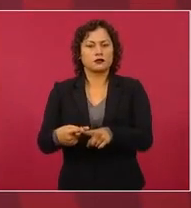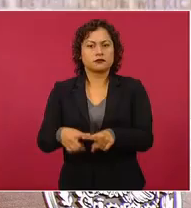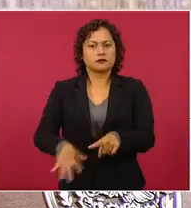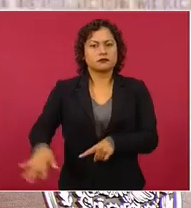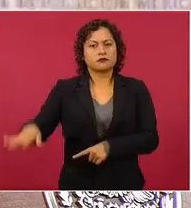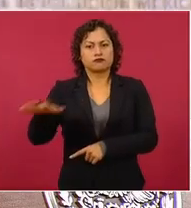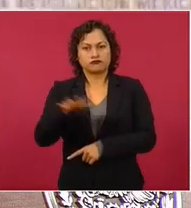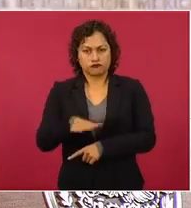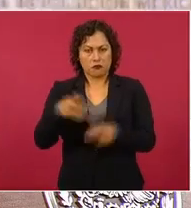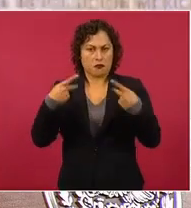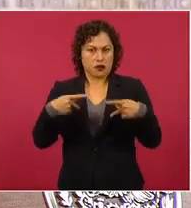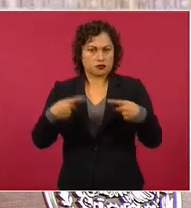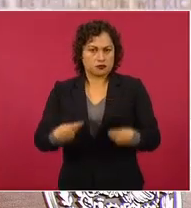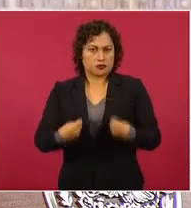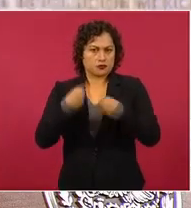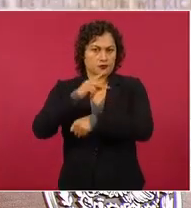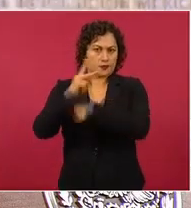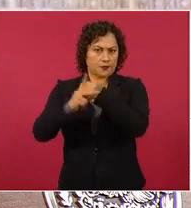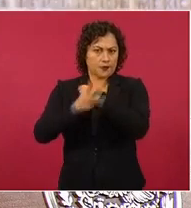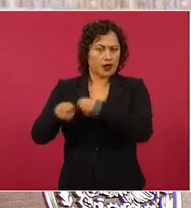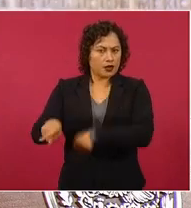los peruanos,